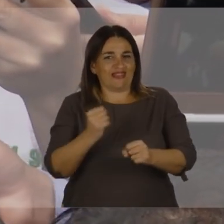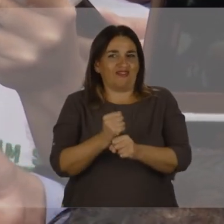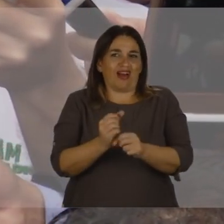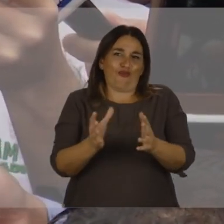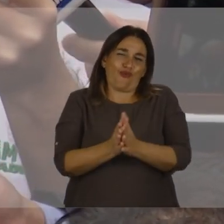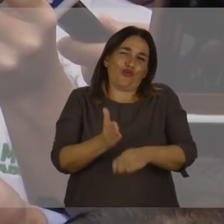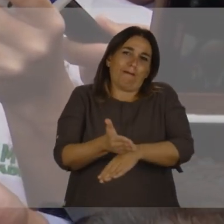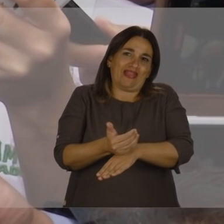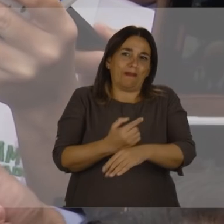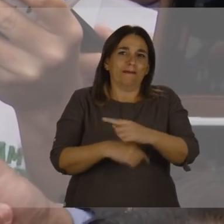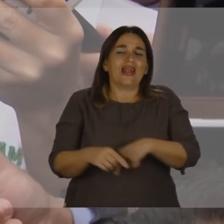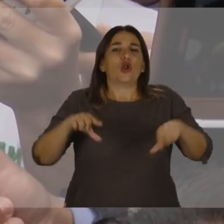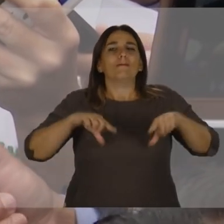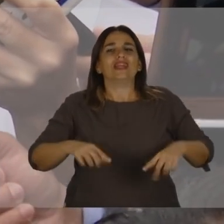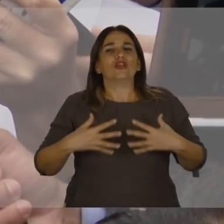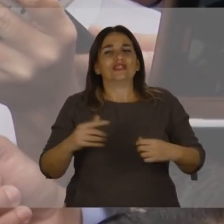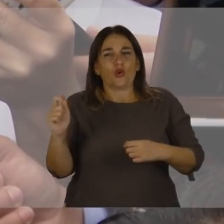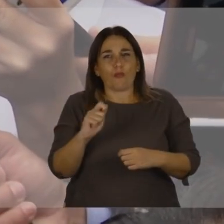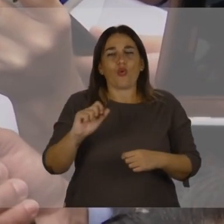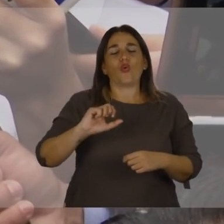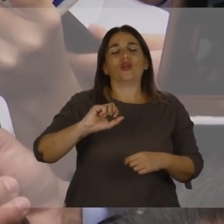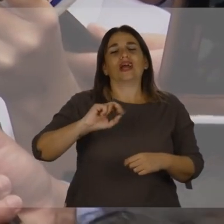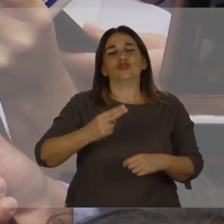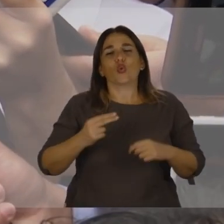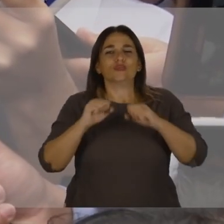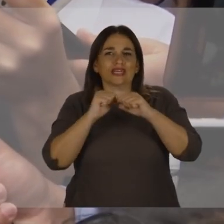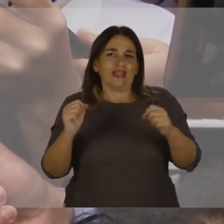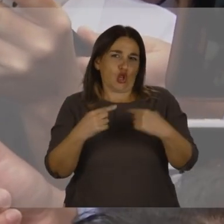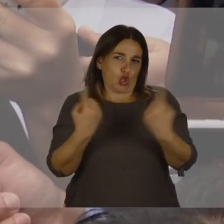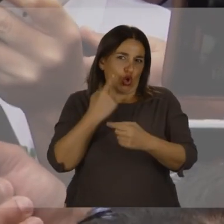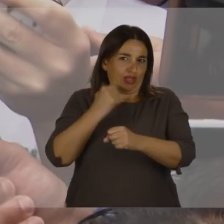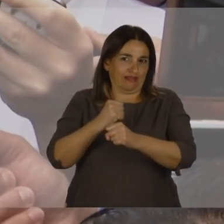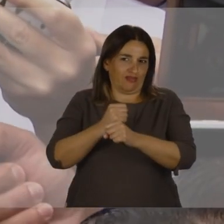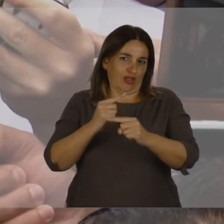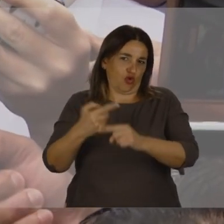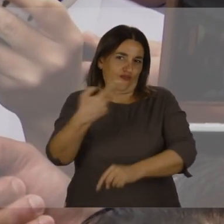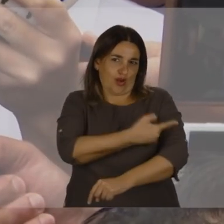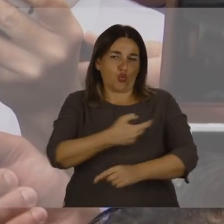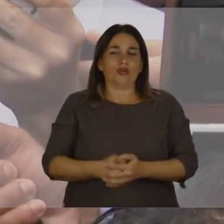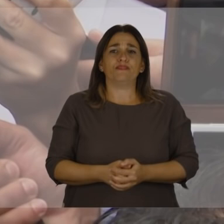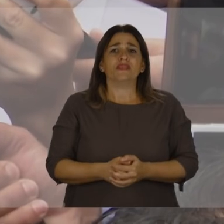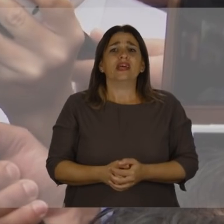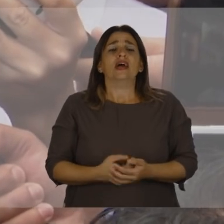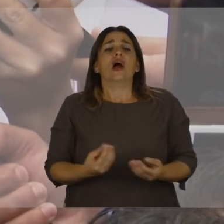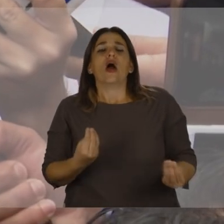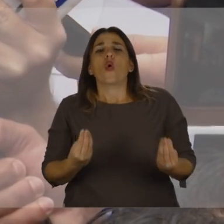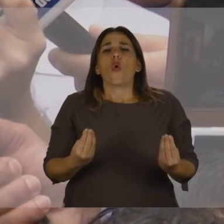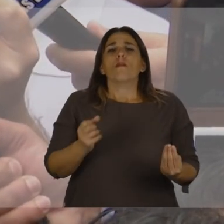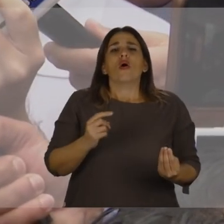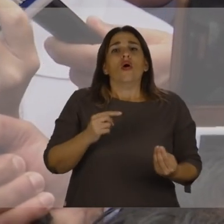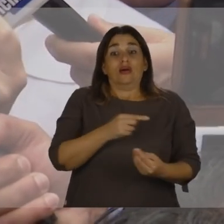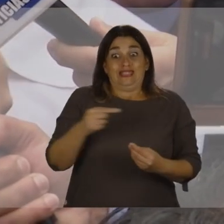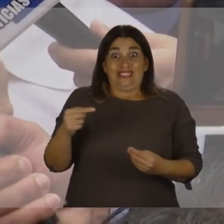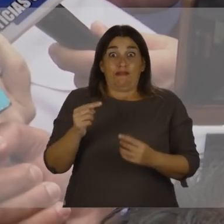antes de trabajo con el Ministro de Salud Pública, el subsecretario y la gente que está haciendo la logística de la vacuna. ¿Qué nos pasa a partir